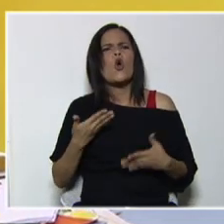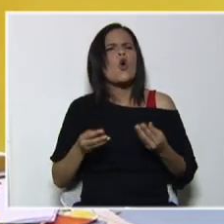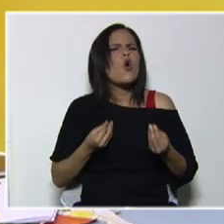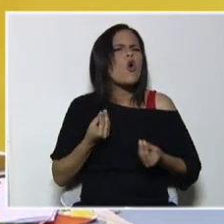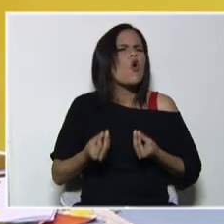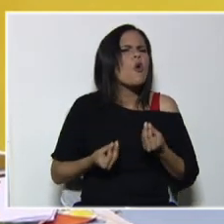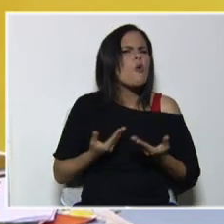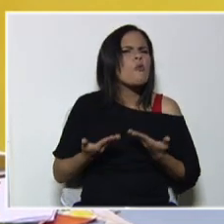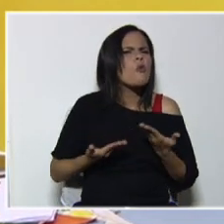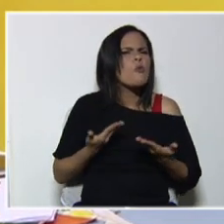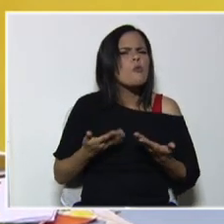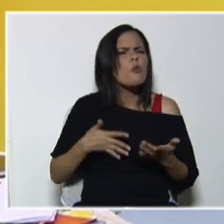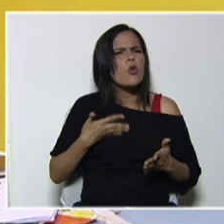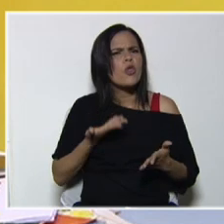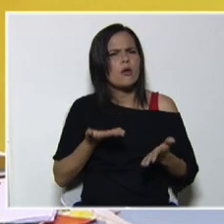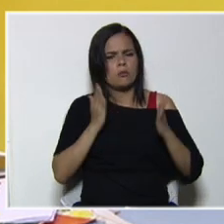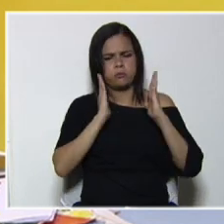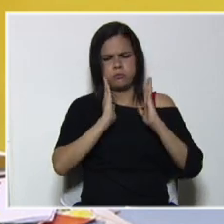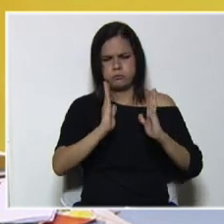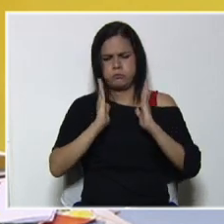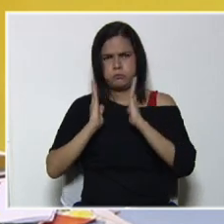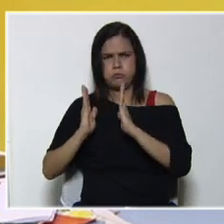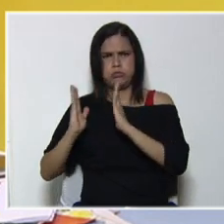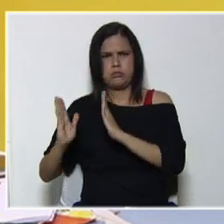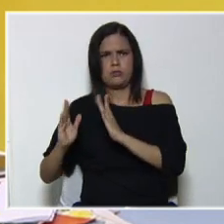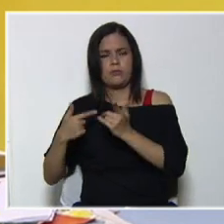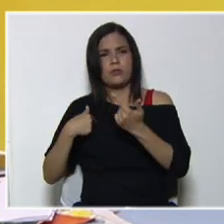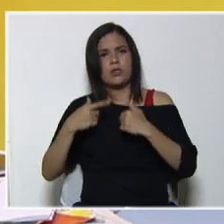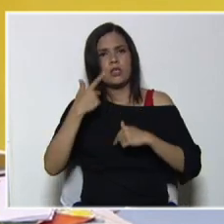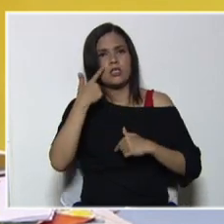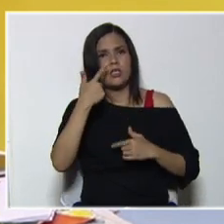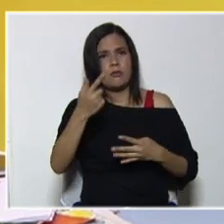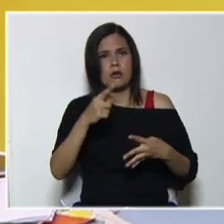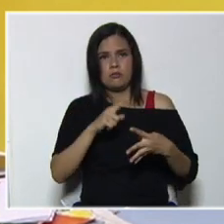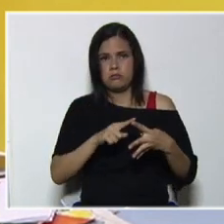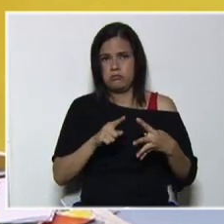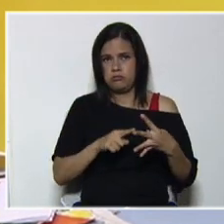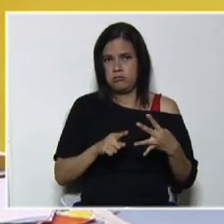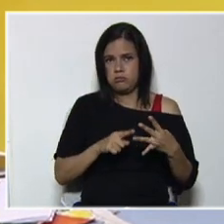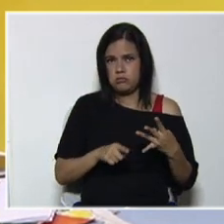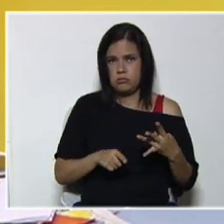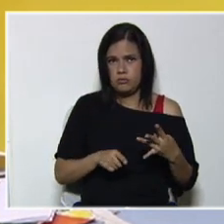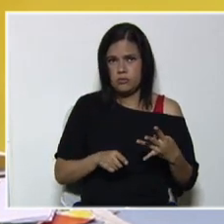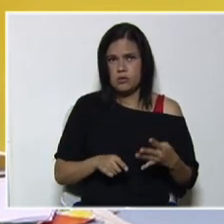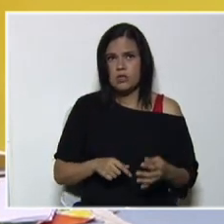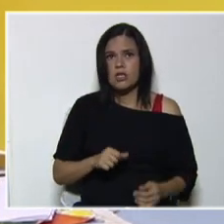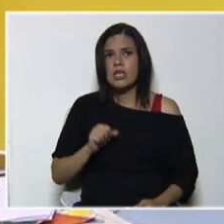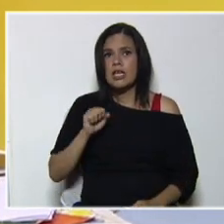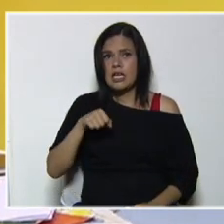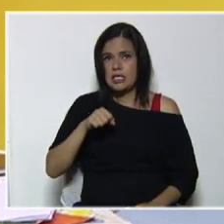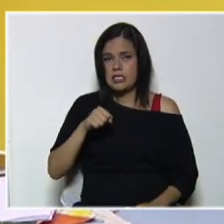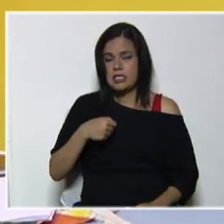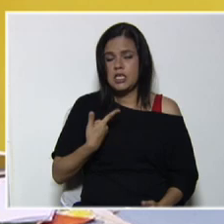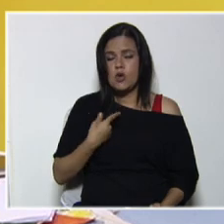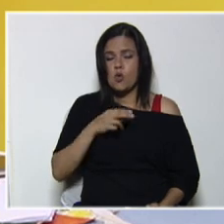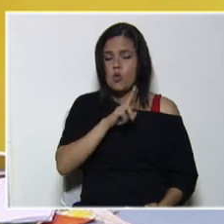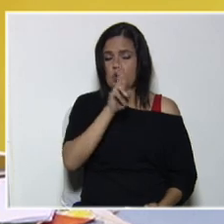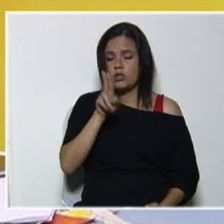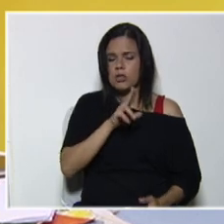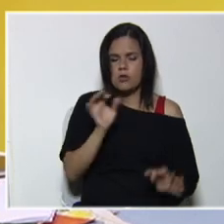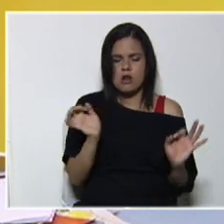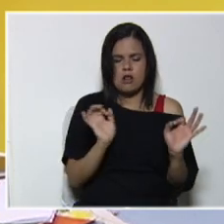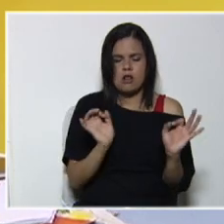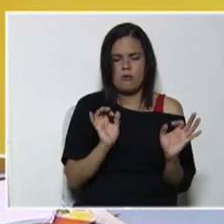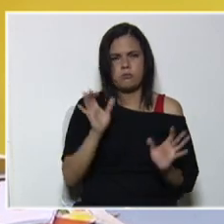ordenar que sean los artículos, los objetos que sí vamos a necesitar solo para el